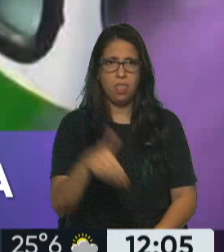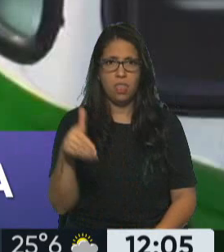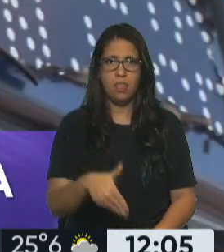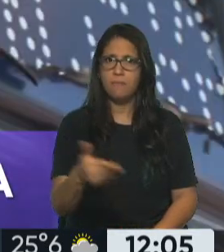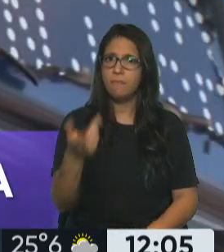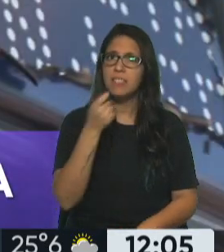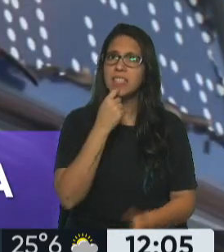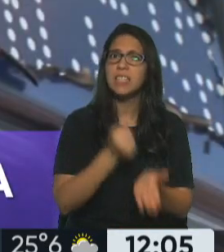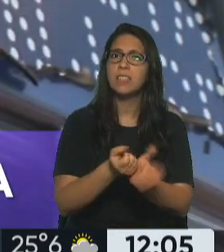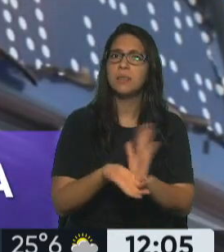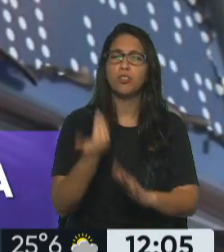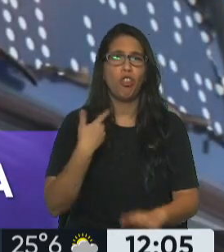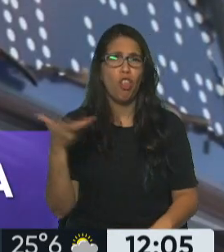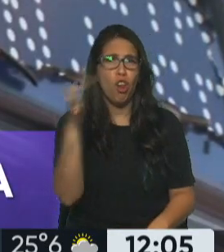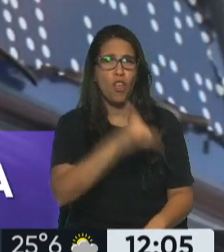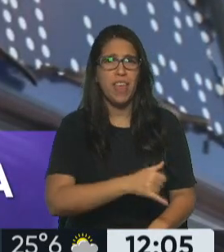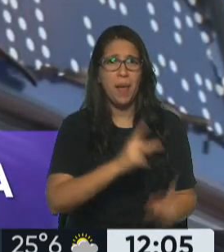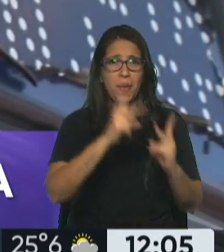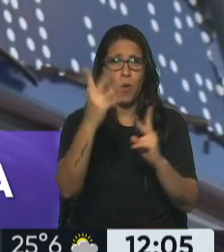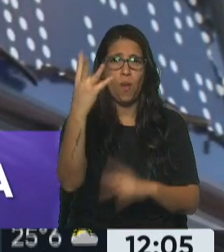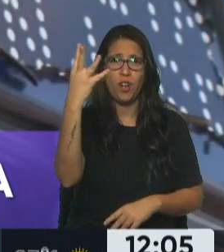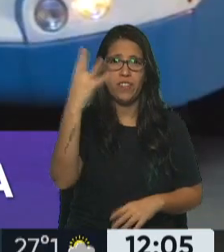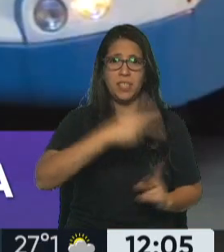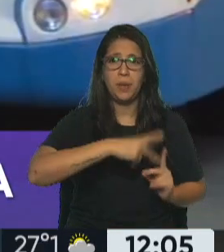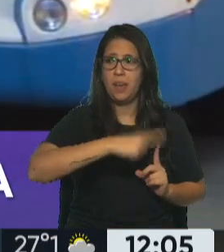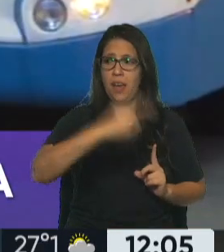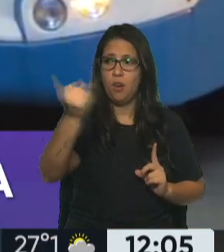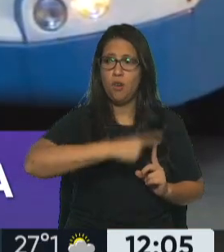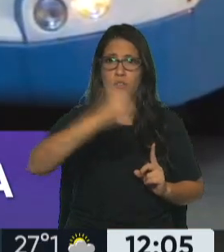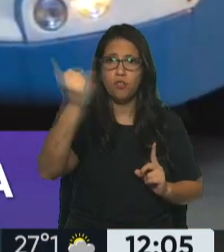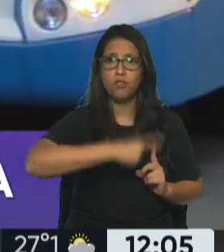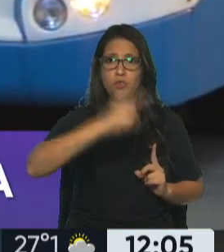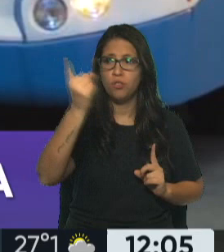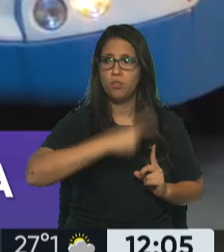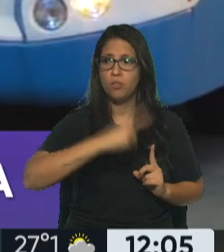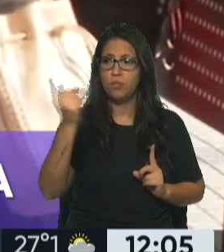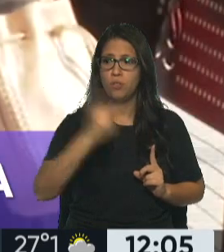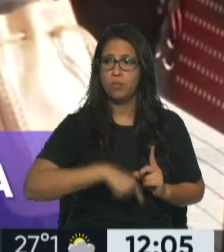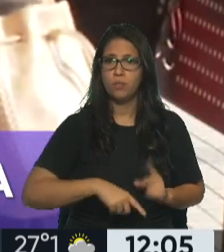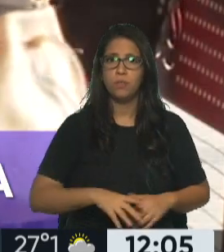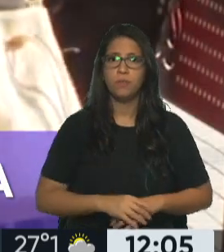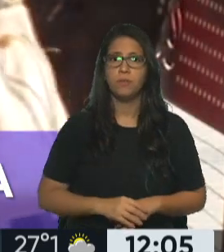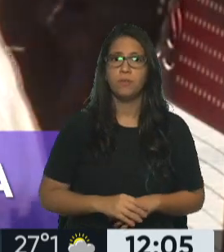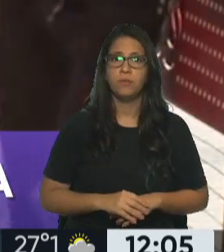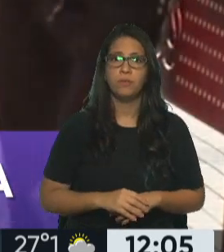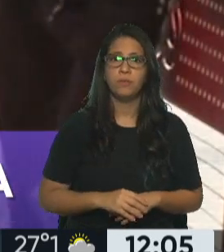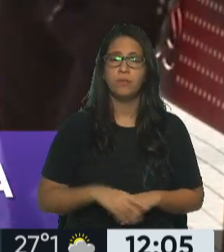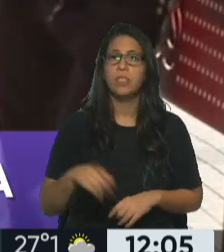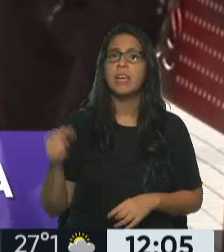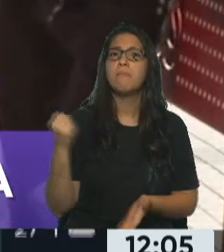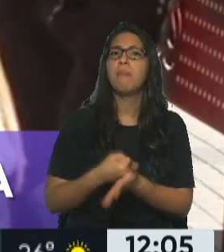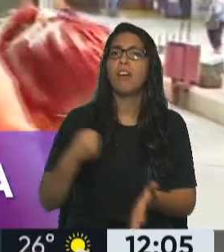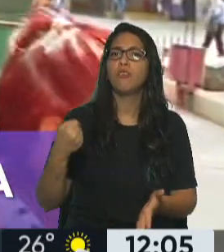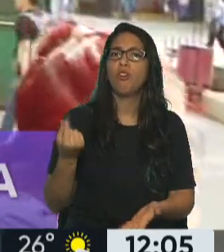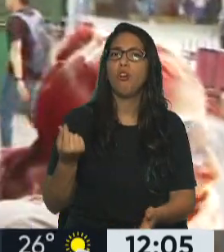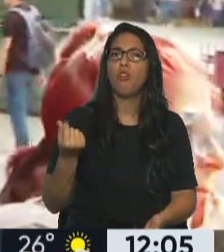si Sí, quitan el subsidio? viajo todos los días en colectivo, 4 veces. Voy hasta Salando, ven, llevo al nene, lo traigo. O sea, que si se llega a disparar, no. ¿Cómo te influiría en tu bolsillo?